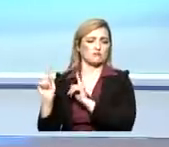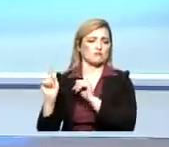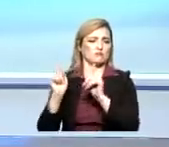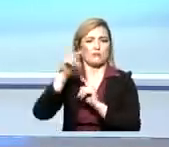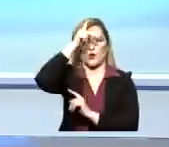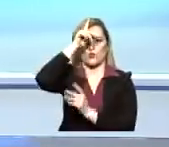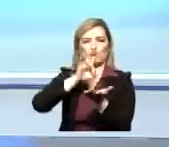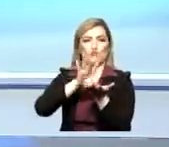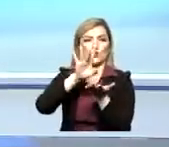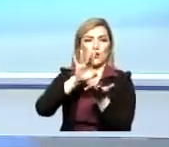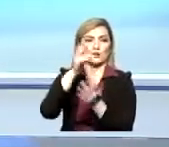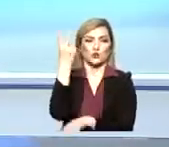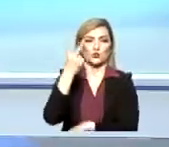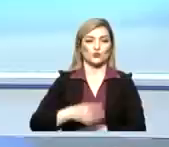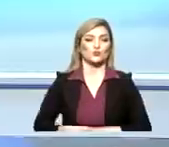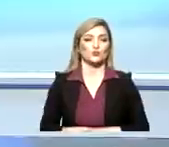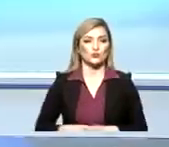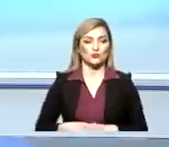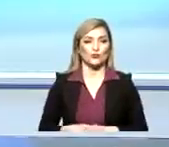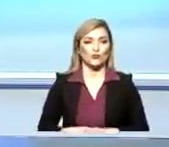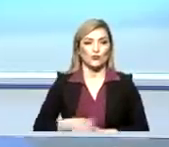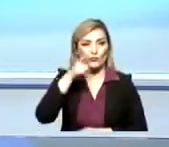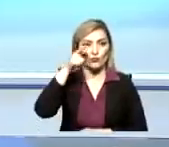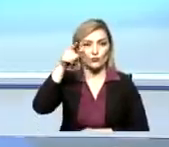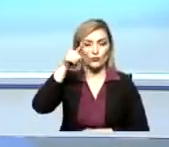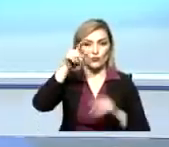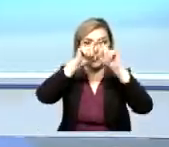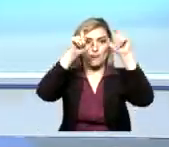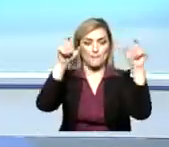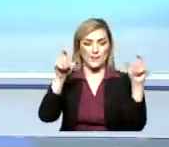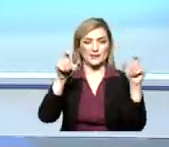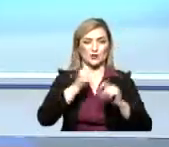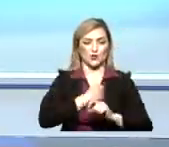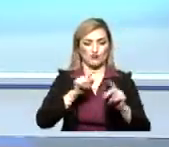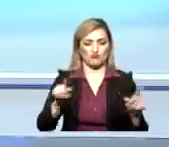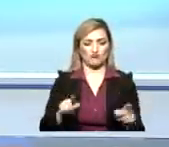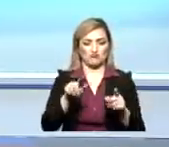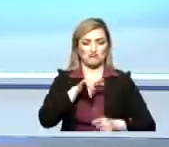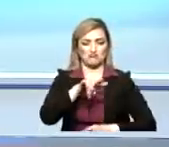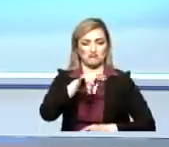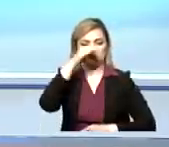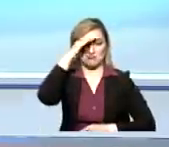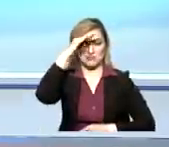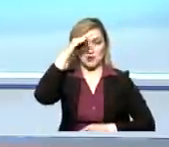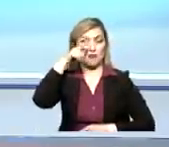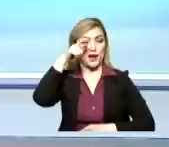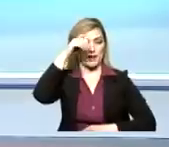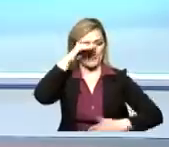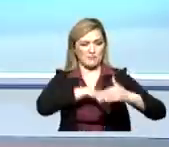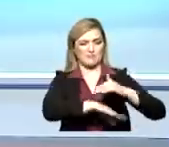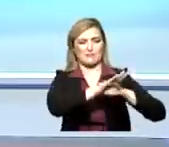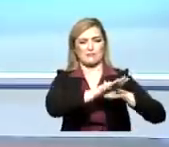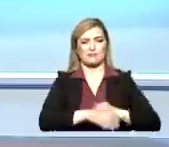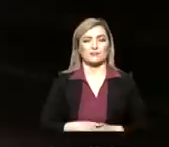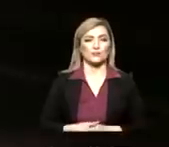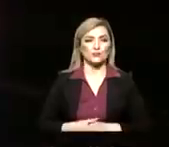deportados desde Perú. Simultáneamente, la fiscalía allanó la empresa de Alfredo Adum, dueño de la avioneta en la que intentó escapar